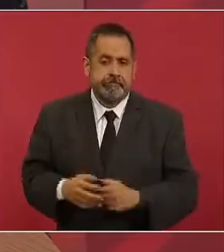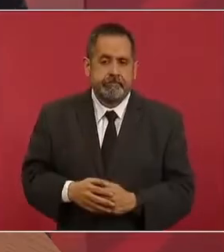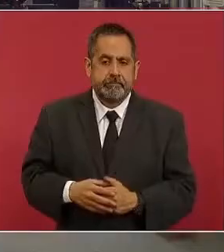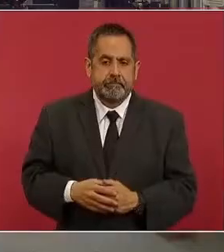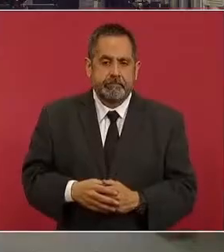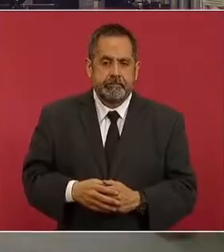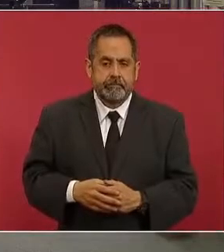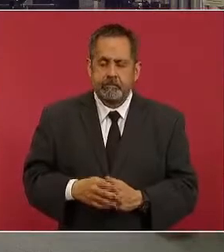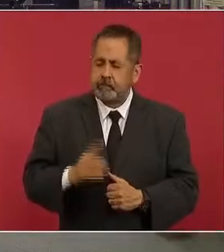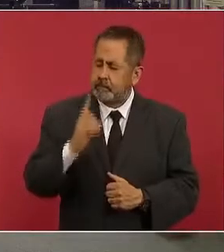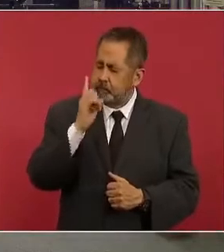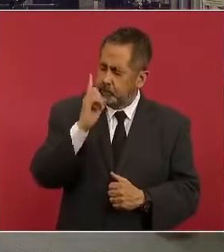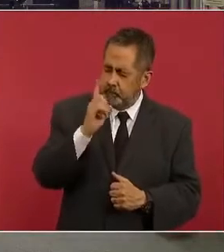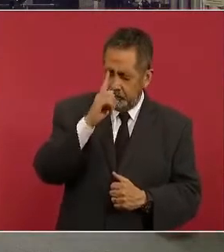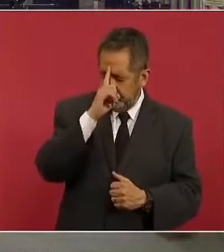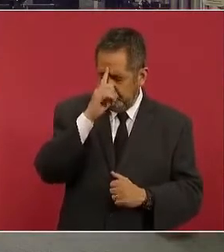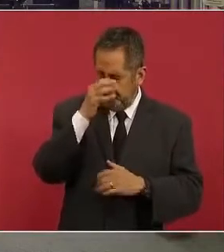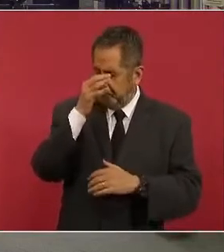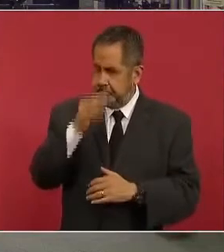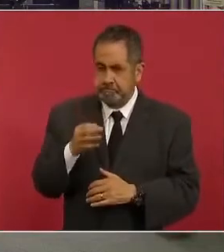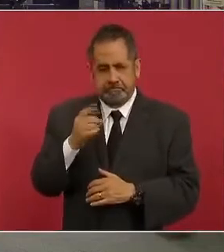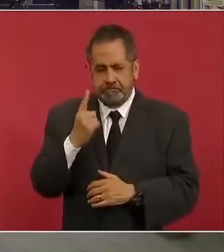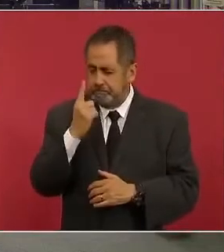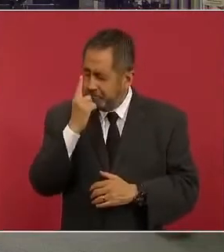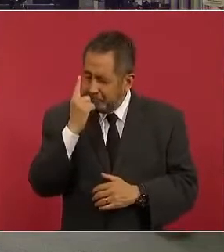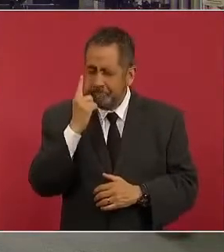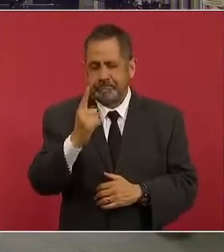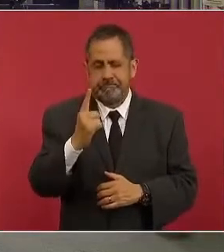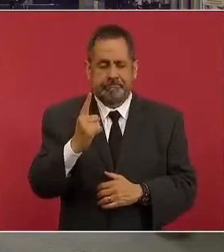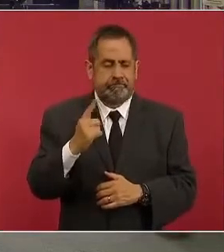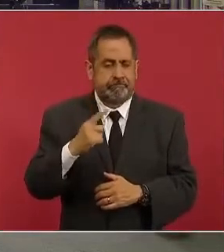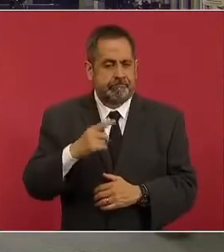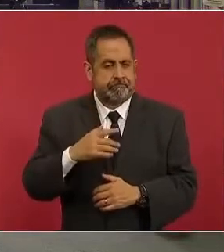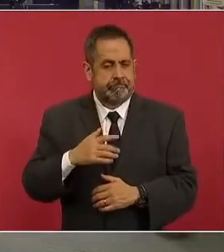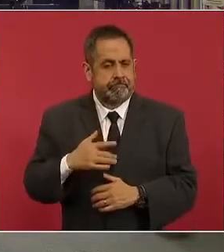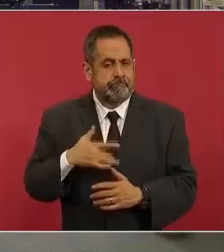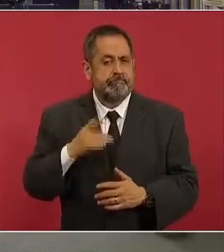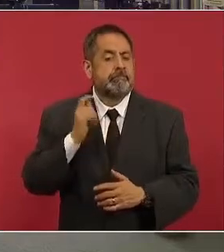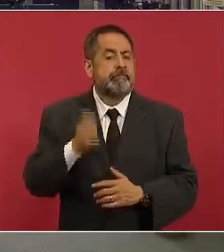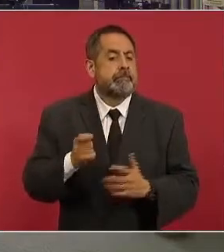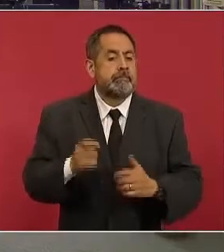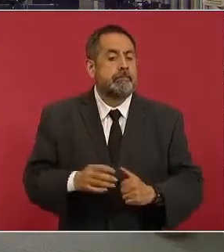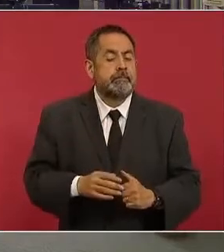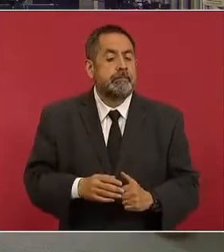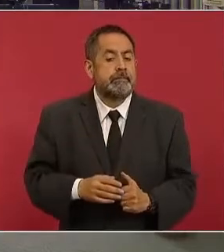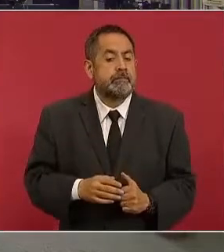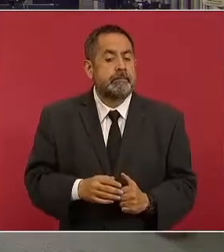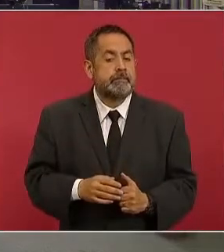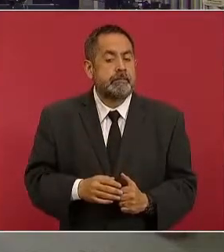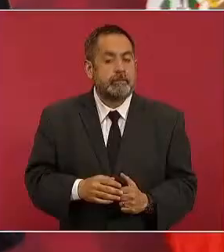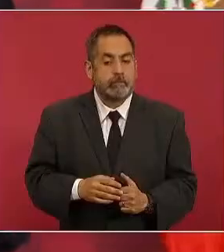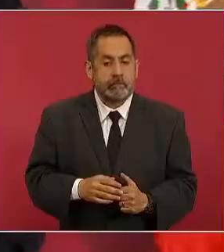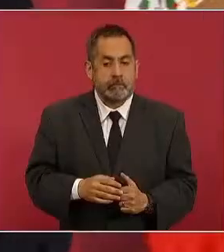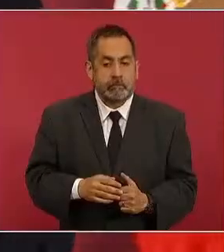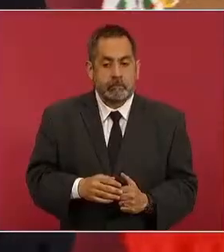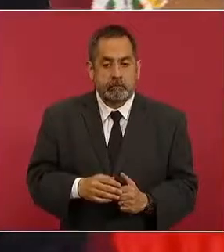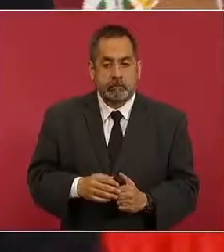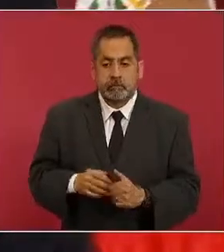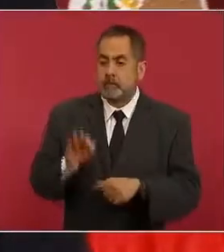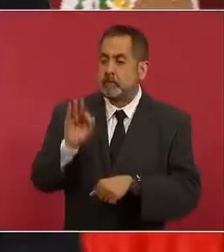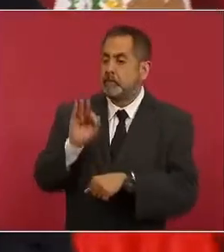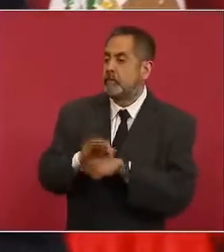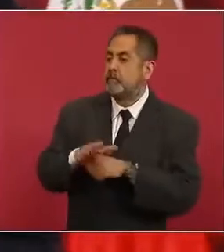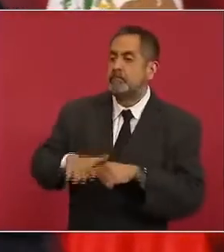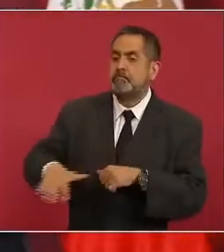Y hay un principio básico, que es el de la defensa de